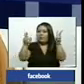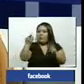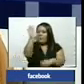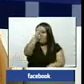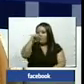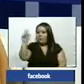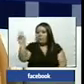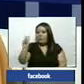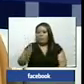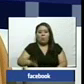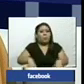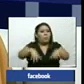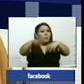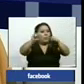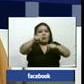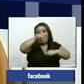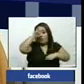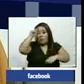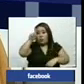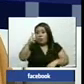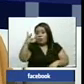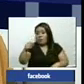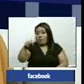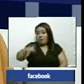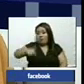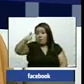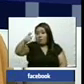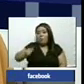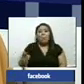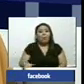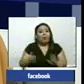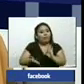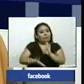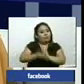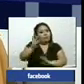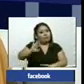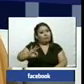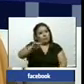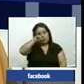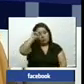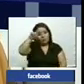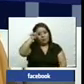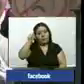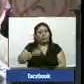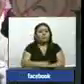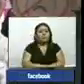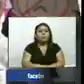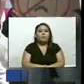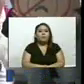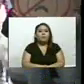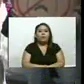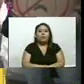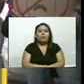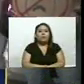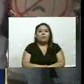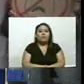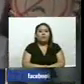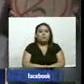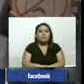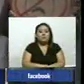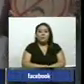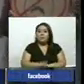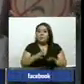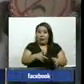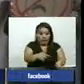de paro por 24 horas durante este mes en busca de mejoras salariales y laborales. Sin abandonar